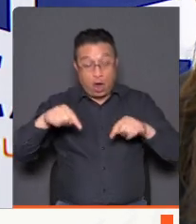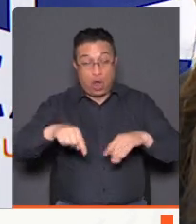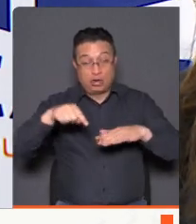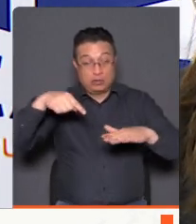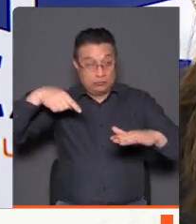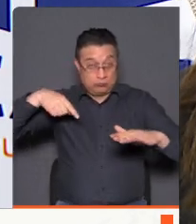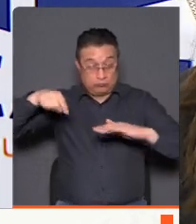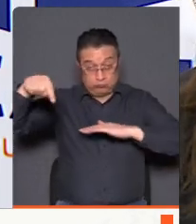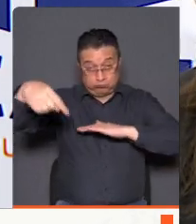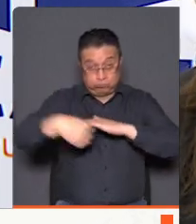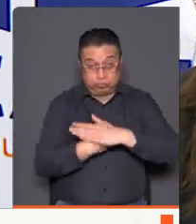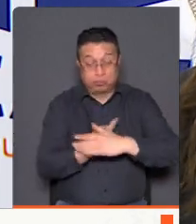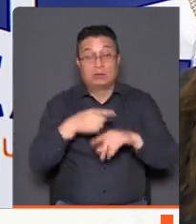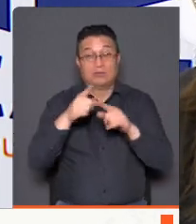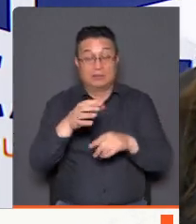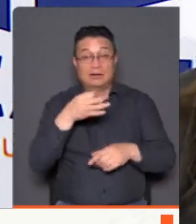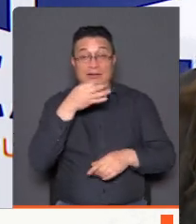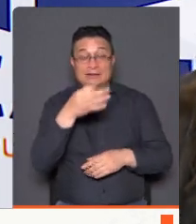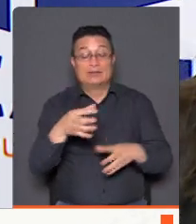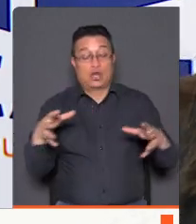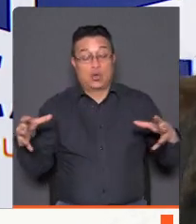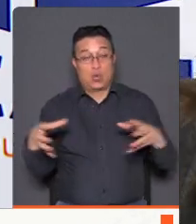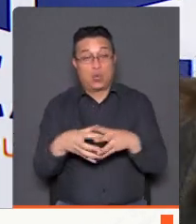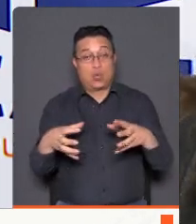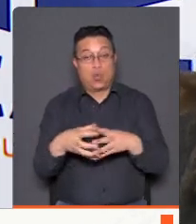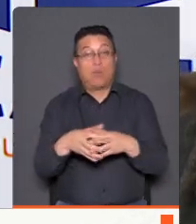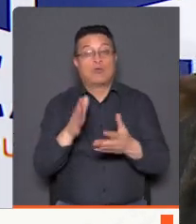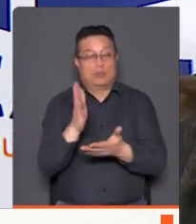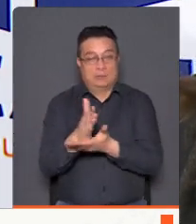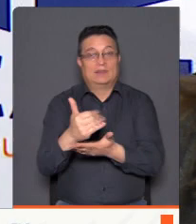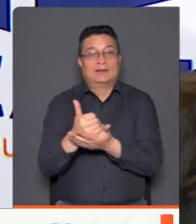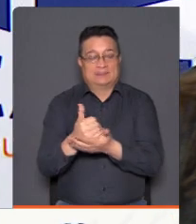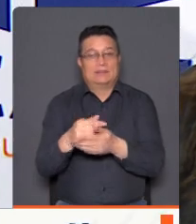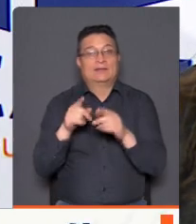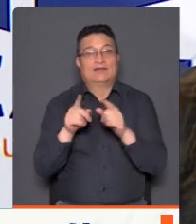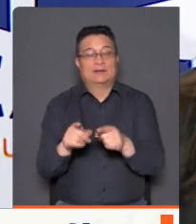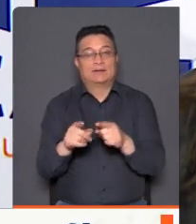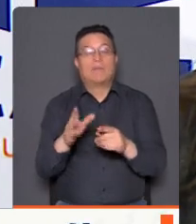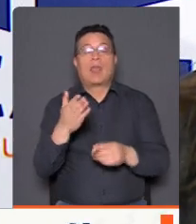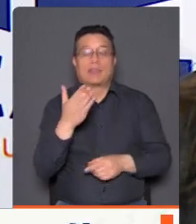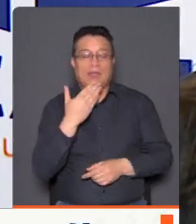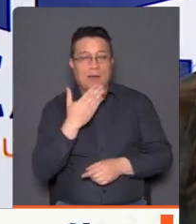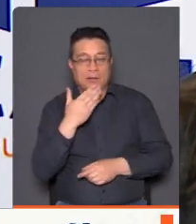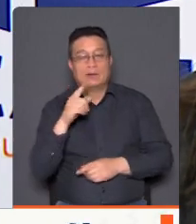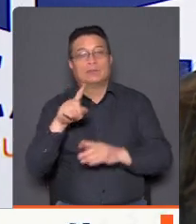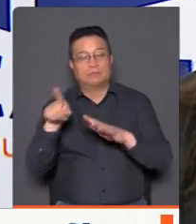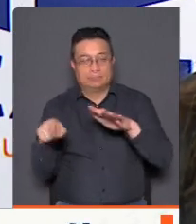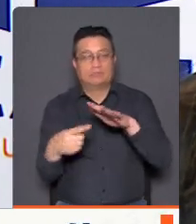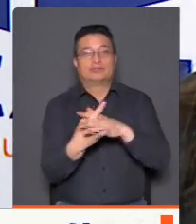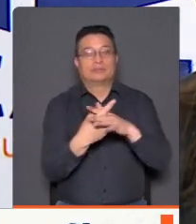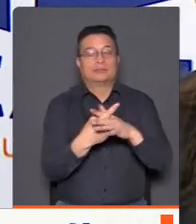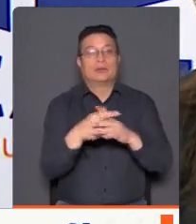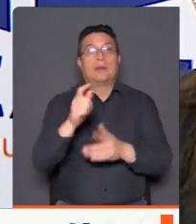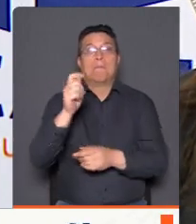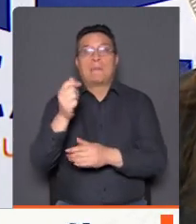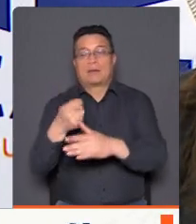de lo que hablábamos recién, de bandas organizadas, con también la aparición del sicariato, que es